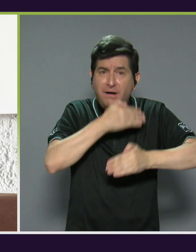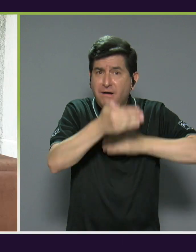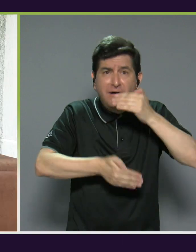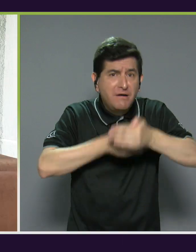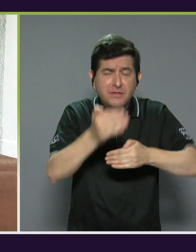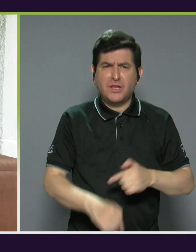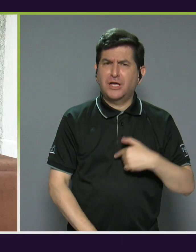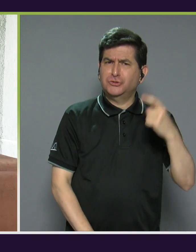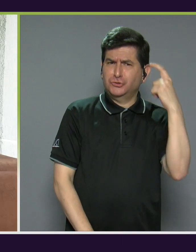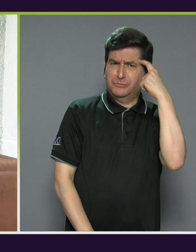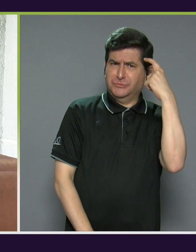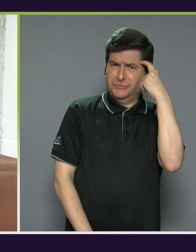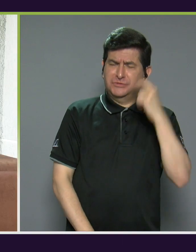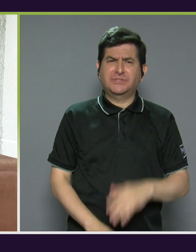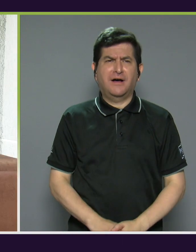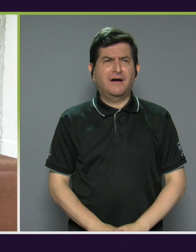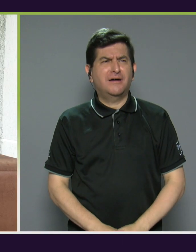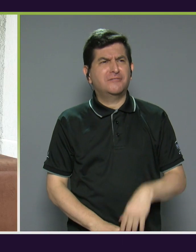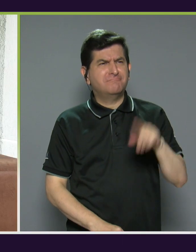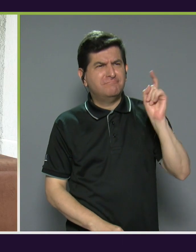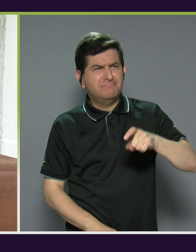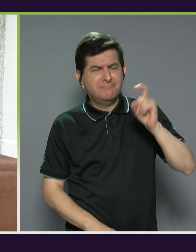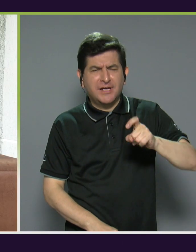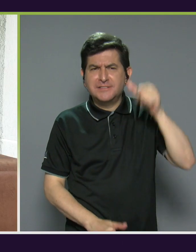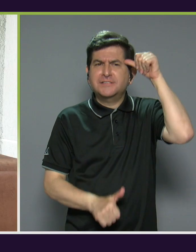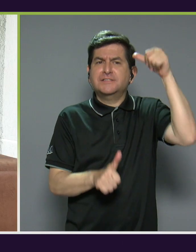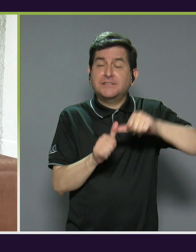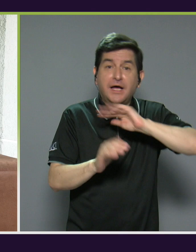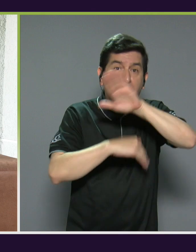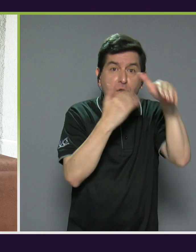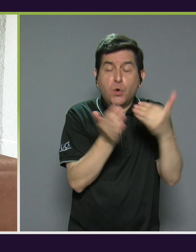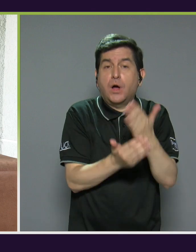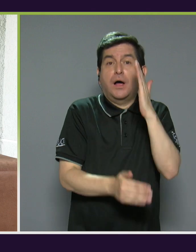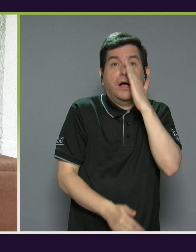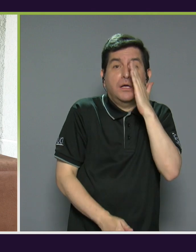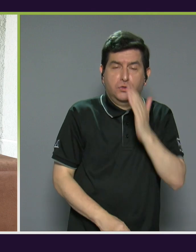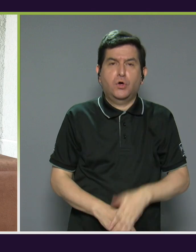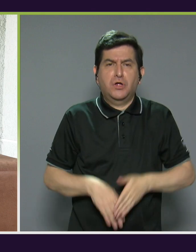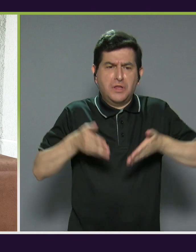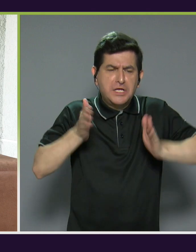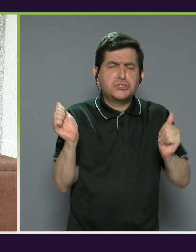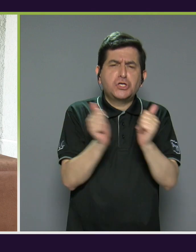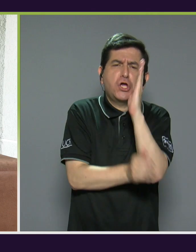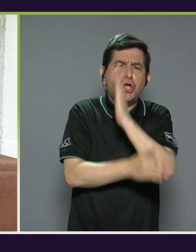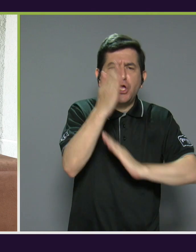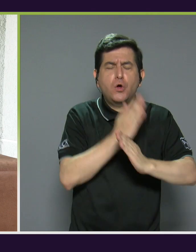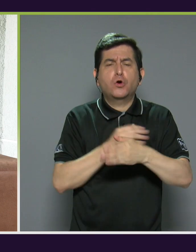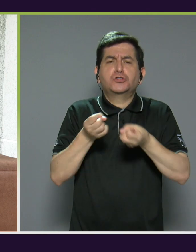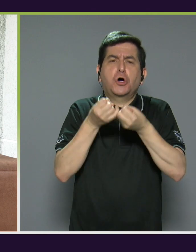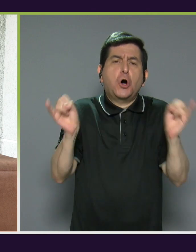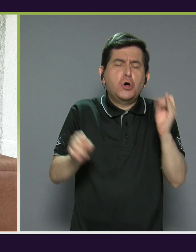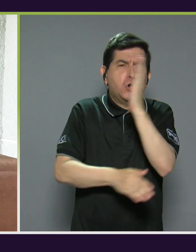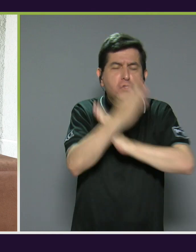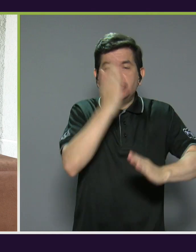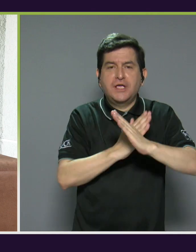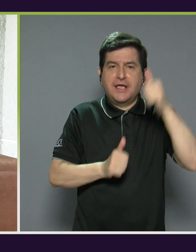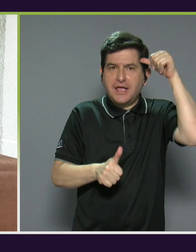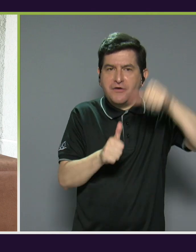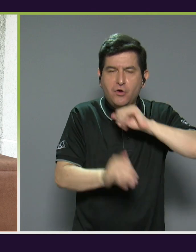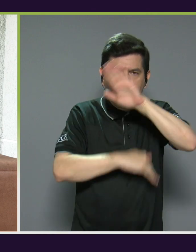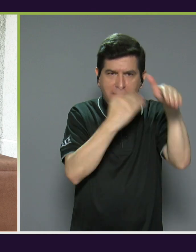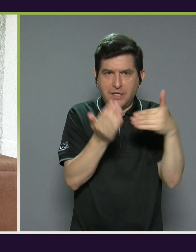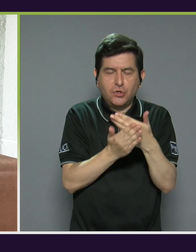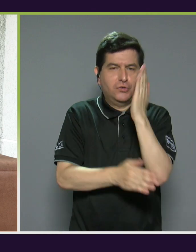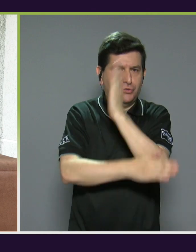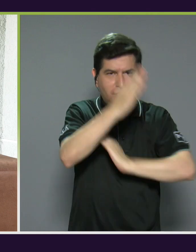maternidad. Yo pienso que deberíamos de tomar en cuenta a todas las mamás, con hijos con discapacidad, sin discapacidad, y teniendo en